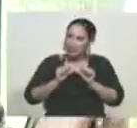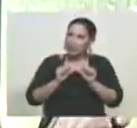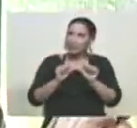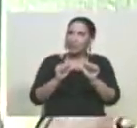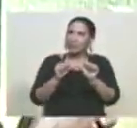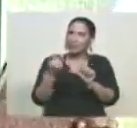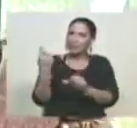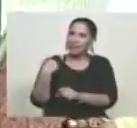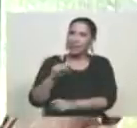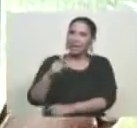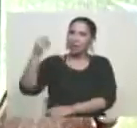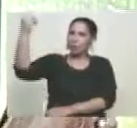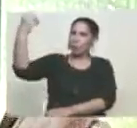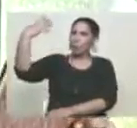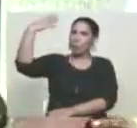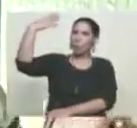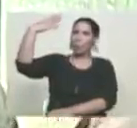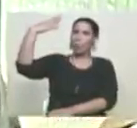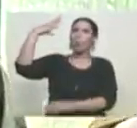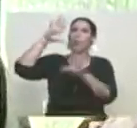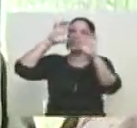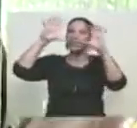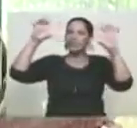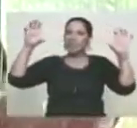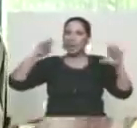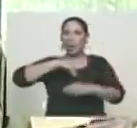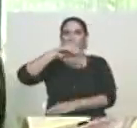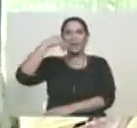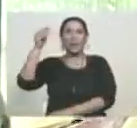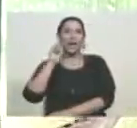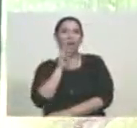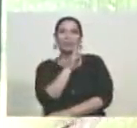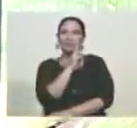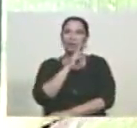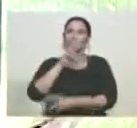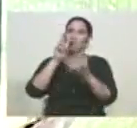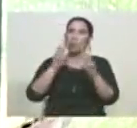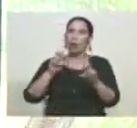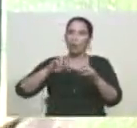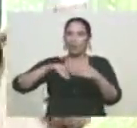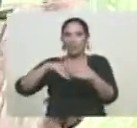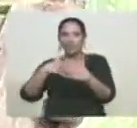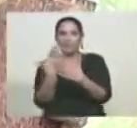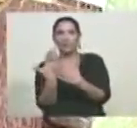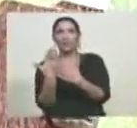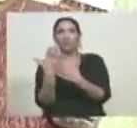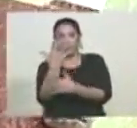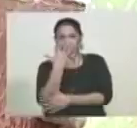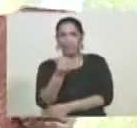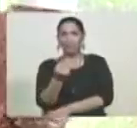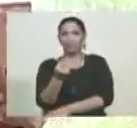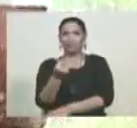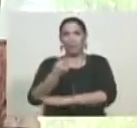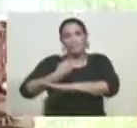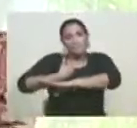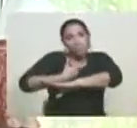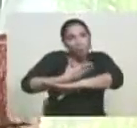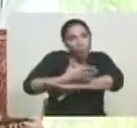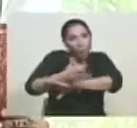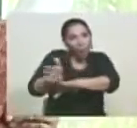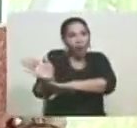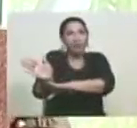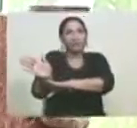en el cielo llamada esperanza y un nuevo amanecer. Eso nosotros lo entendemos. Y para no extenderme